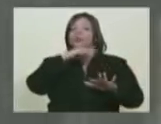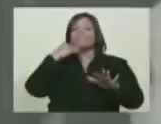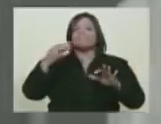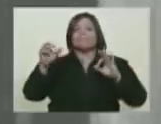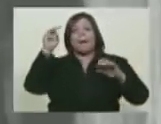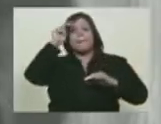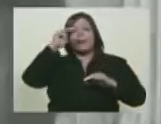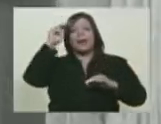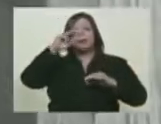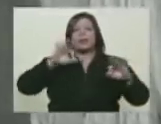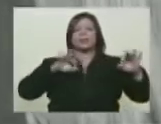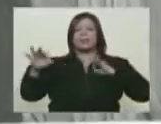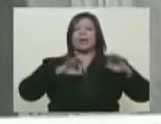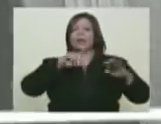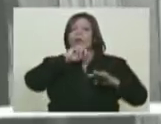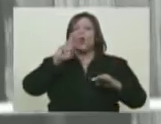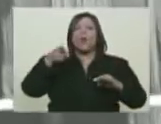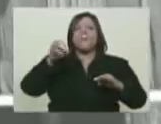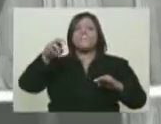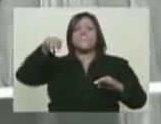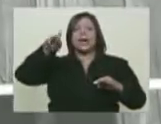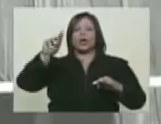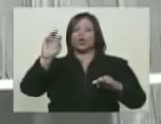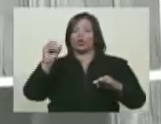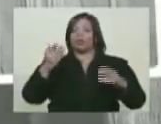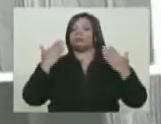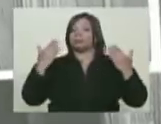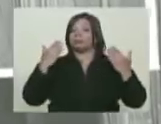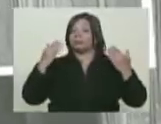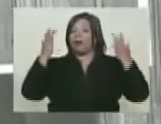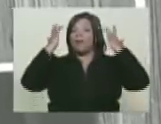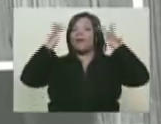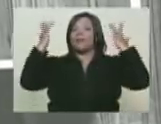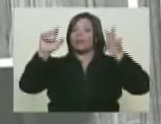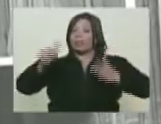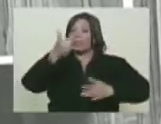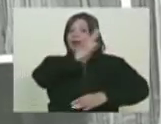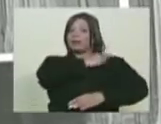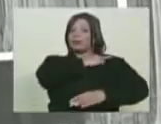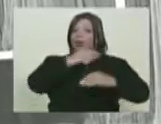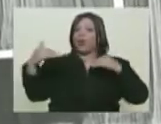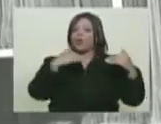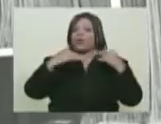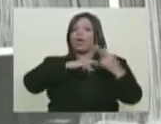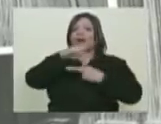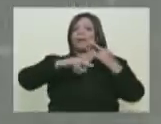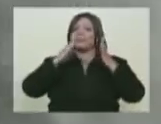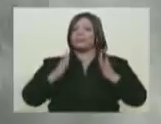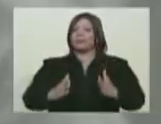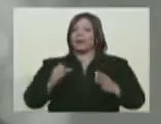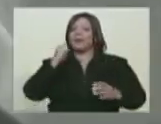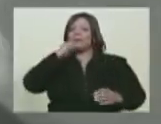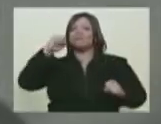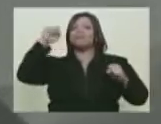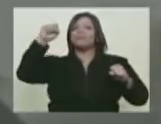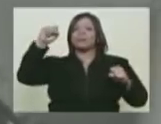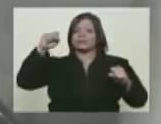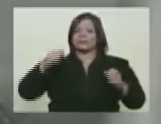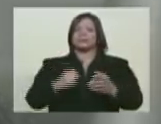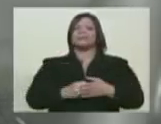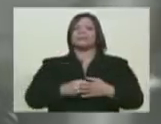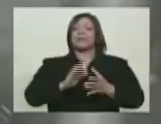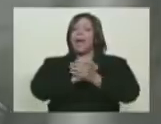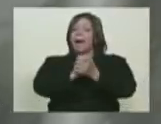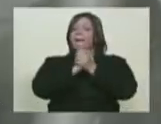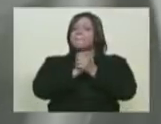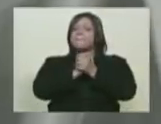teatro venezolano Humberto Ursini. Destacado dramaturgo, director, luchador revolucionario y marxista-leninista. Amigo